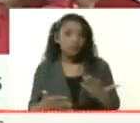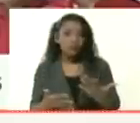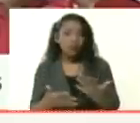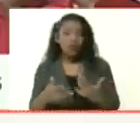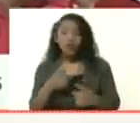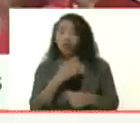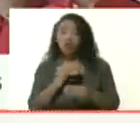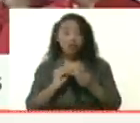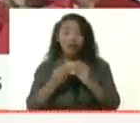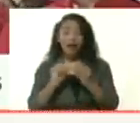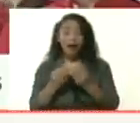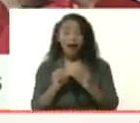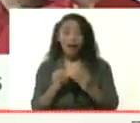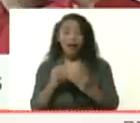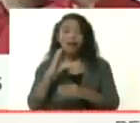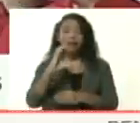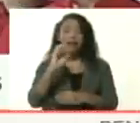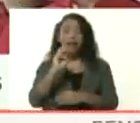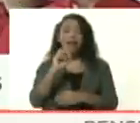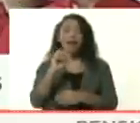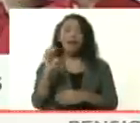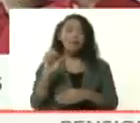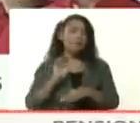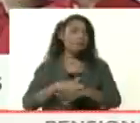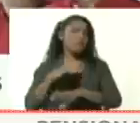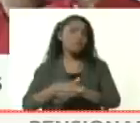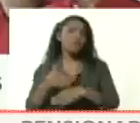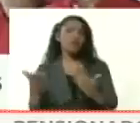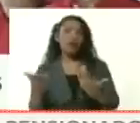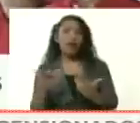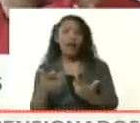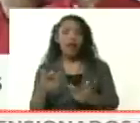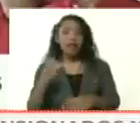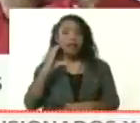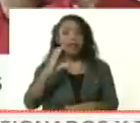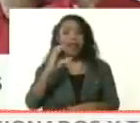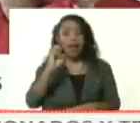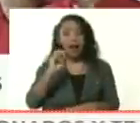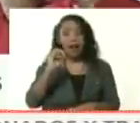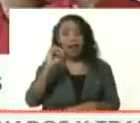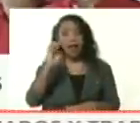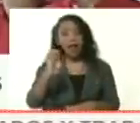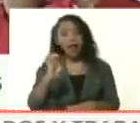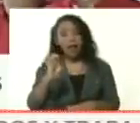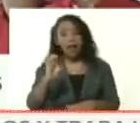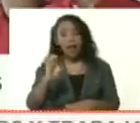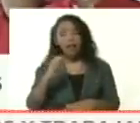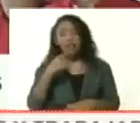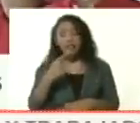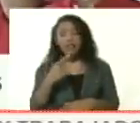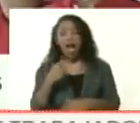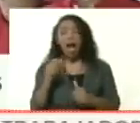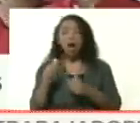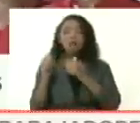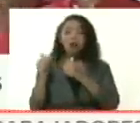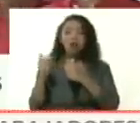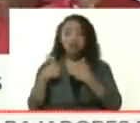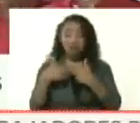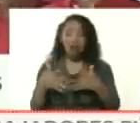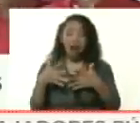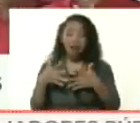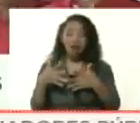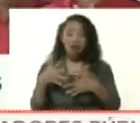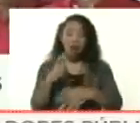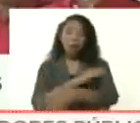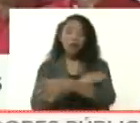el CNE es la oposición. ¿Por qué? Porque ellos, para ellos el CNE es bueno cuando ganan y malo cuando pierden.